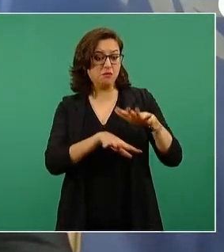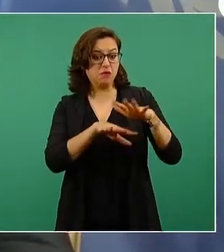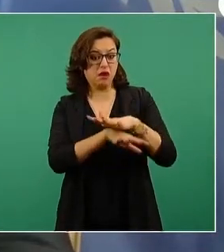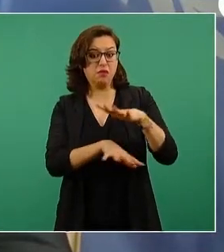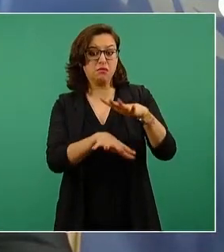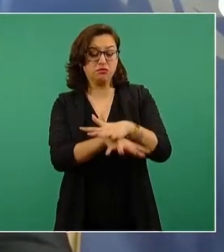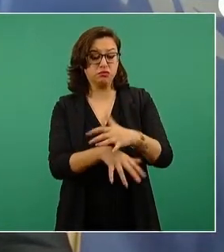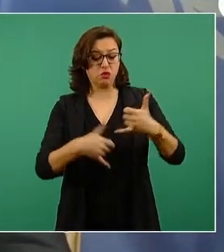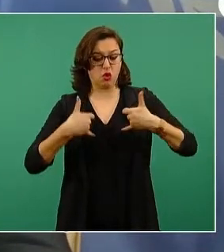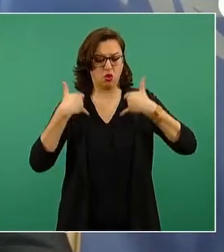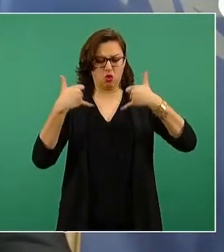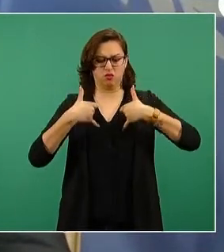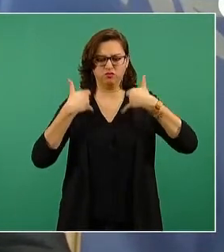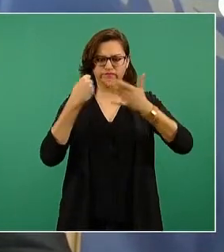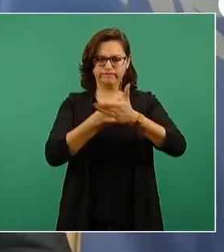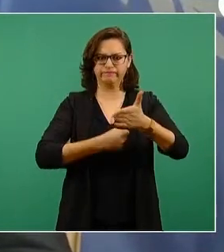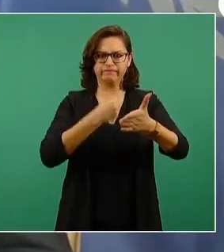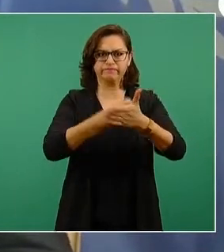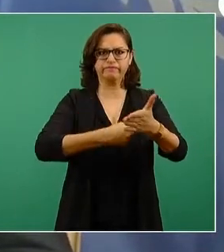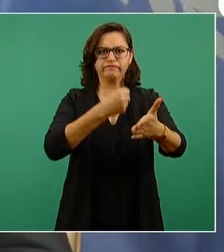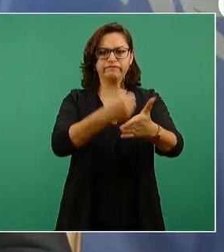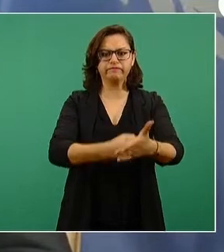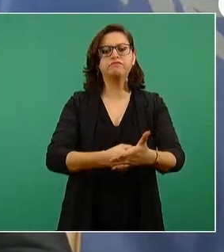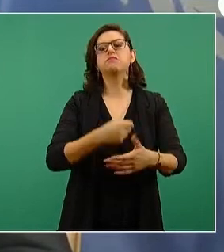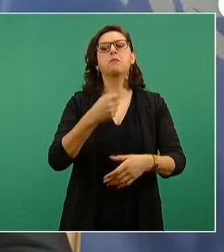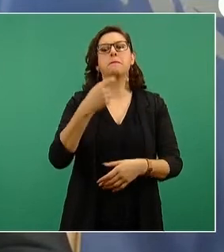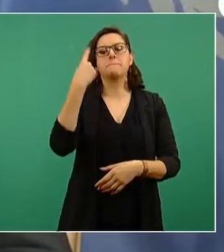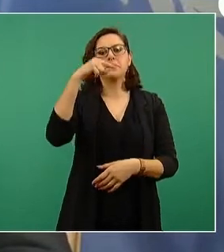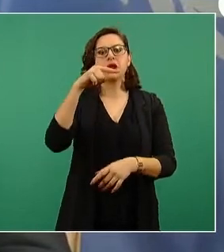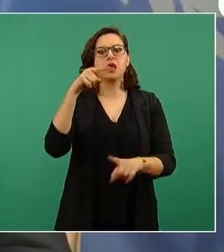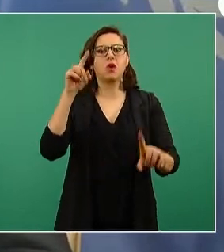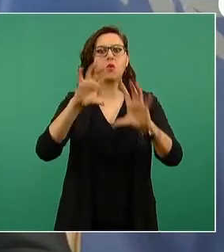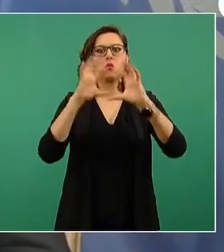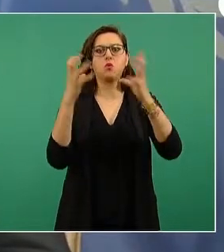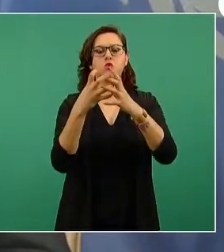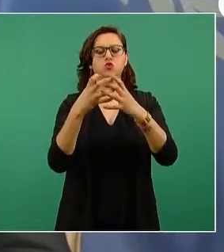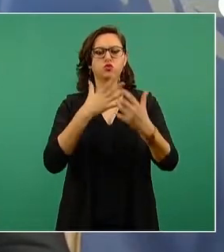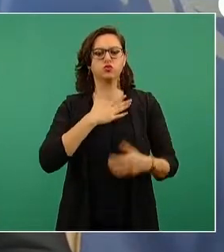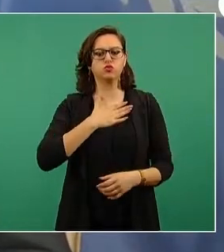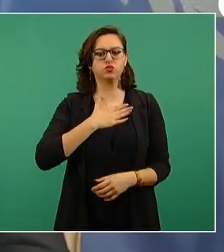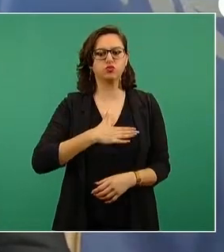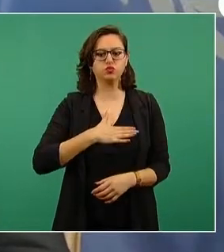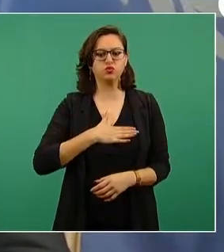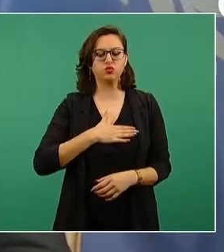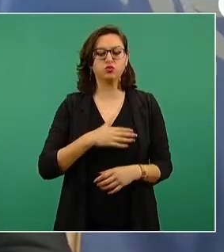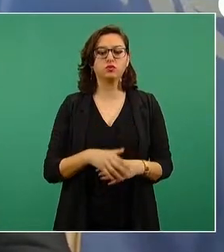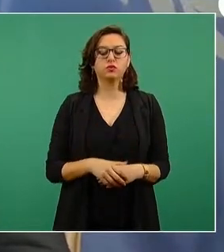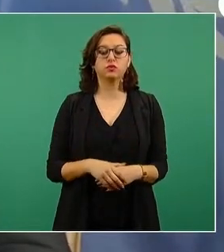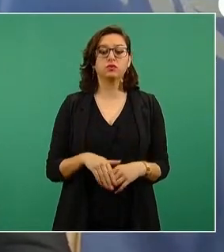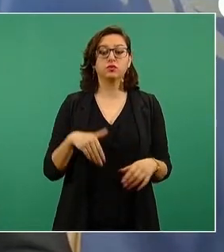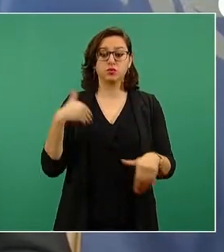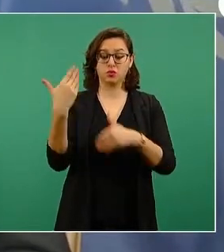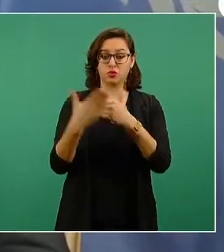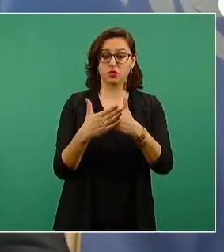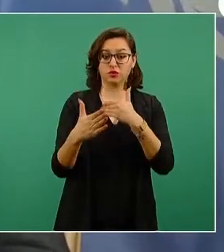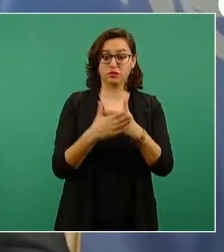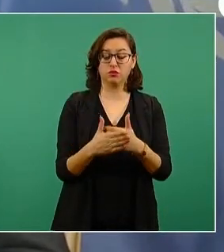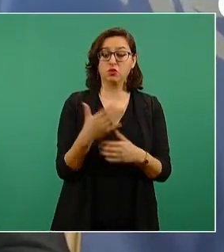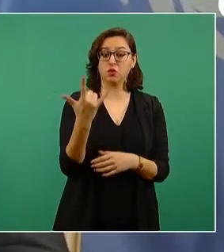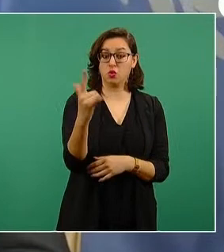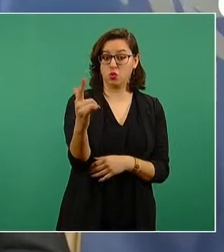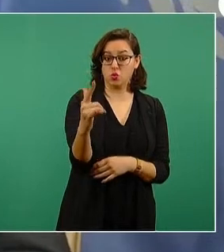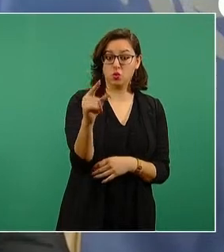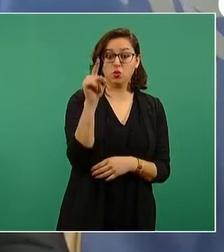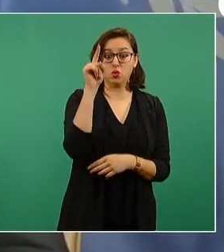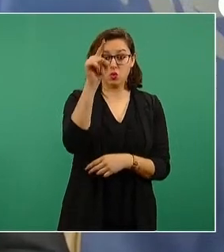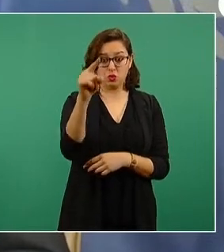juventud que aboga por un mundo más justo e igualitario. Para cuando lleguemos a París en junio, queremos ver objetivos